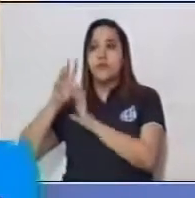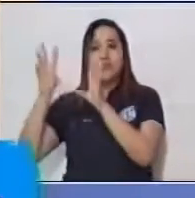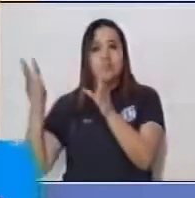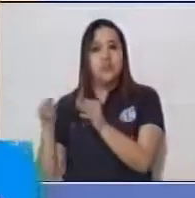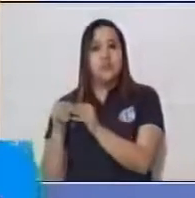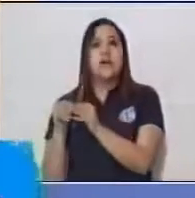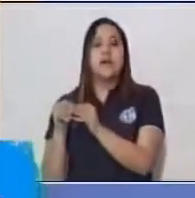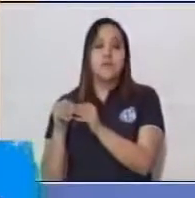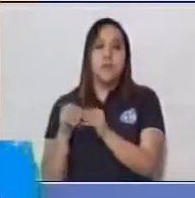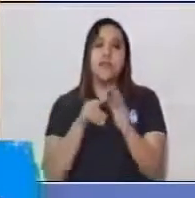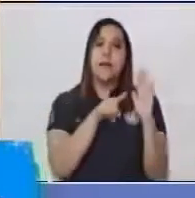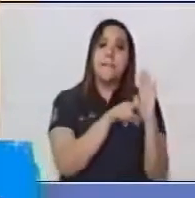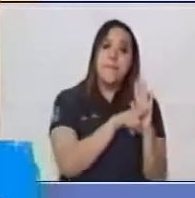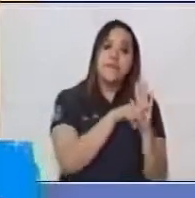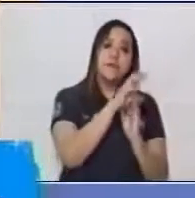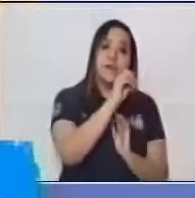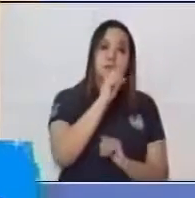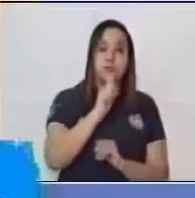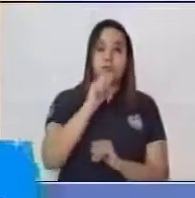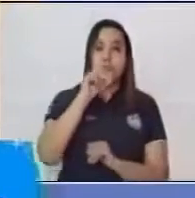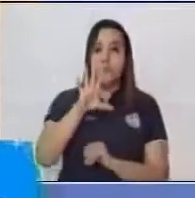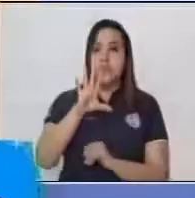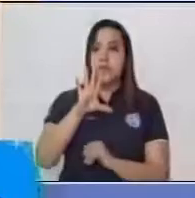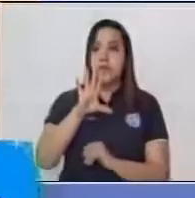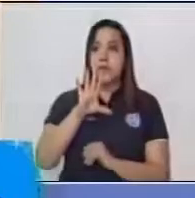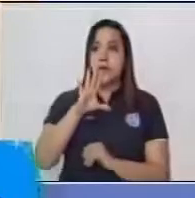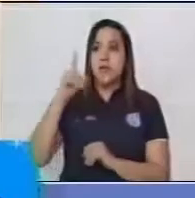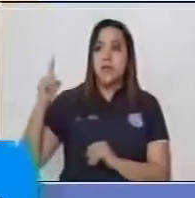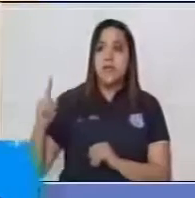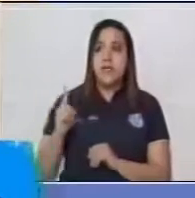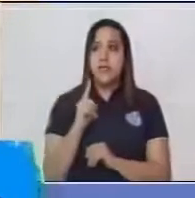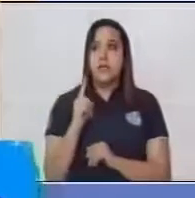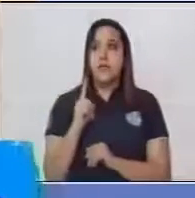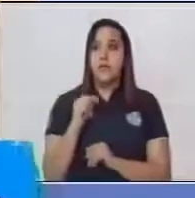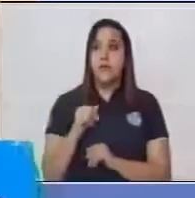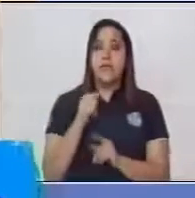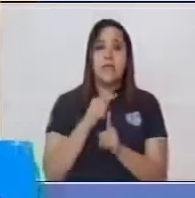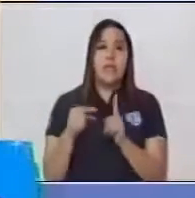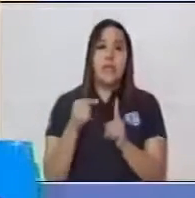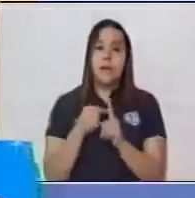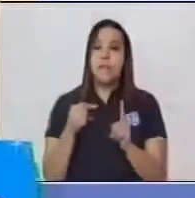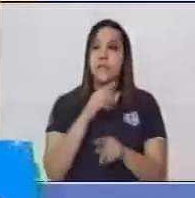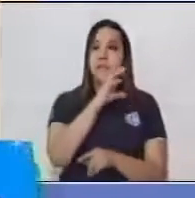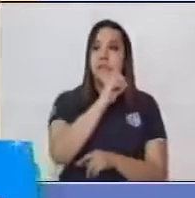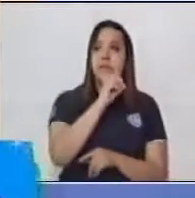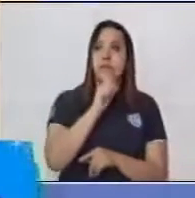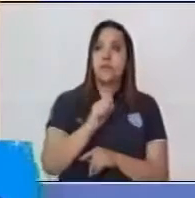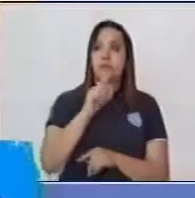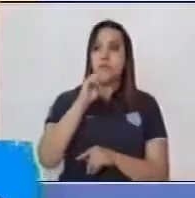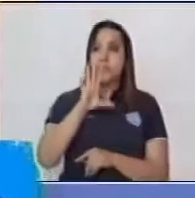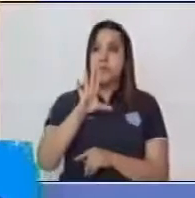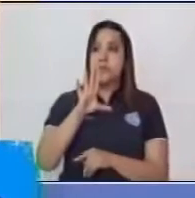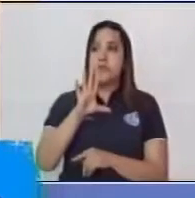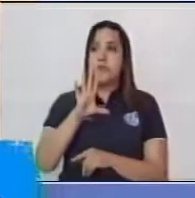menos 0.5. Y 1 que teníamos aquí nos queda la mitad, 0.5